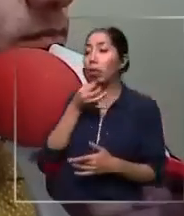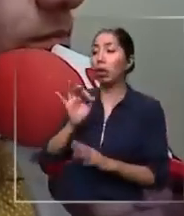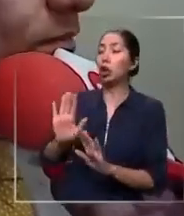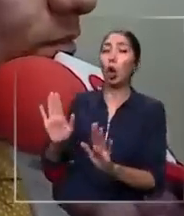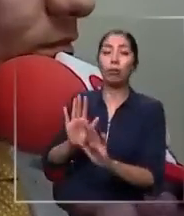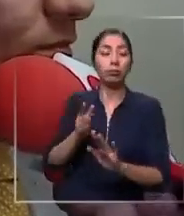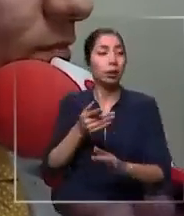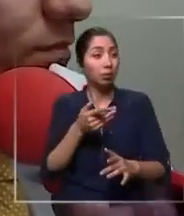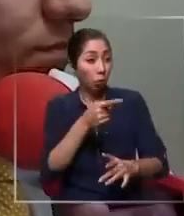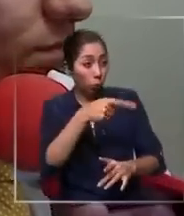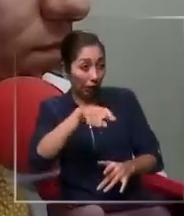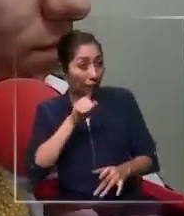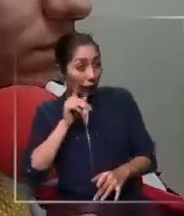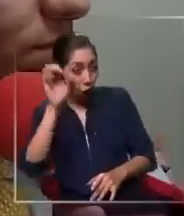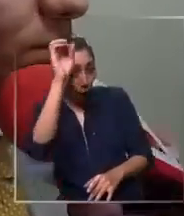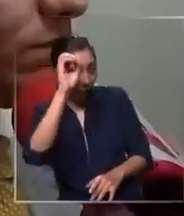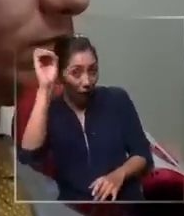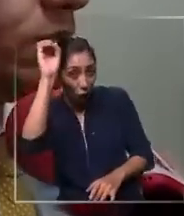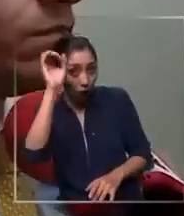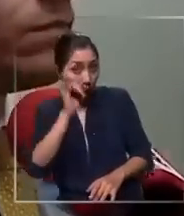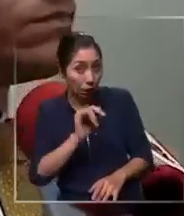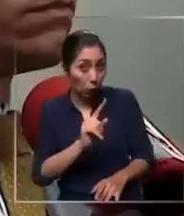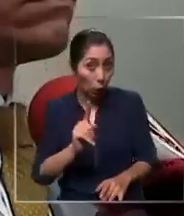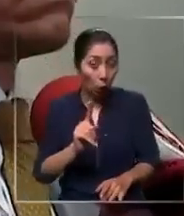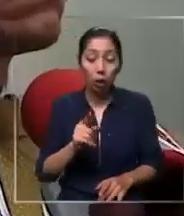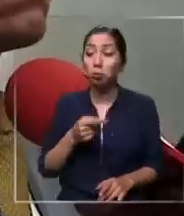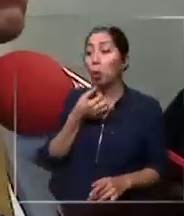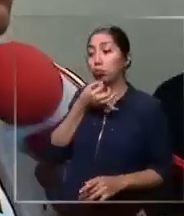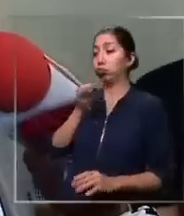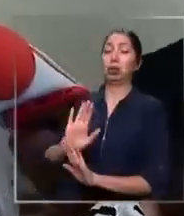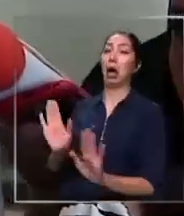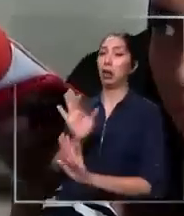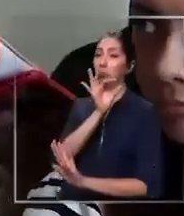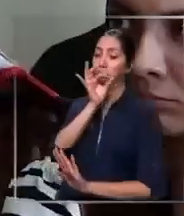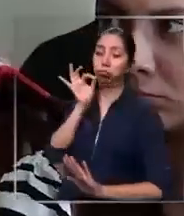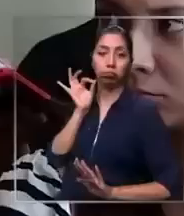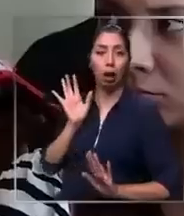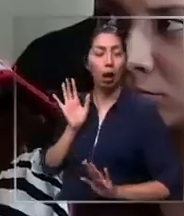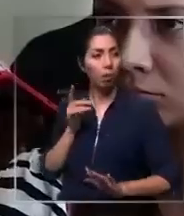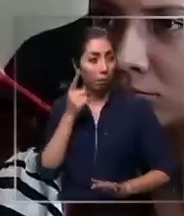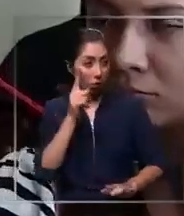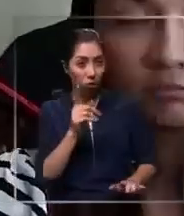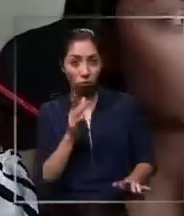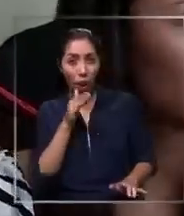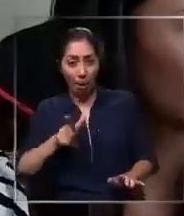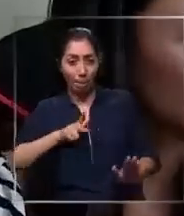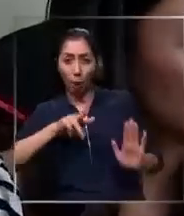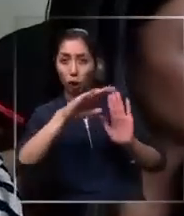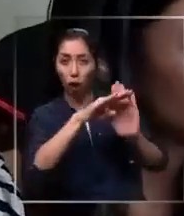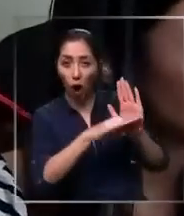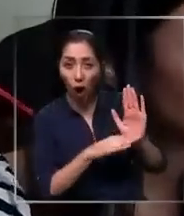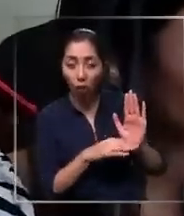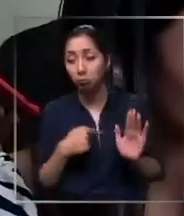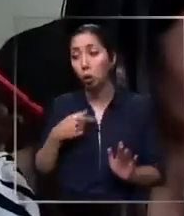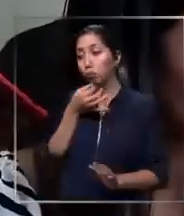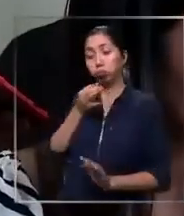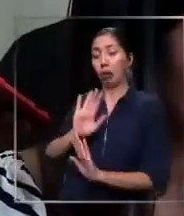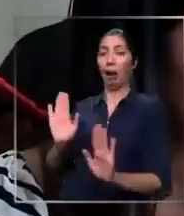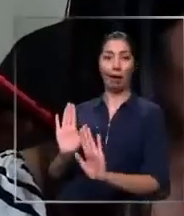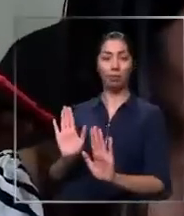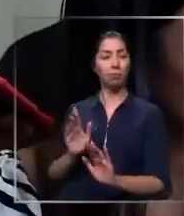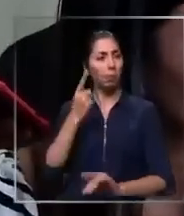pero tienen una opinión respecto a la institución. Debe contestar a esto. Respecto a eso, porque el punto de prensa... ¿Pero no hay ningún protocolo respecto a eso? No nos vamos a pronunciar al respecto. Muchas